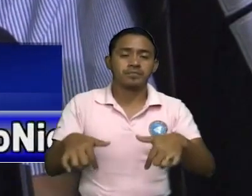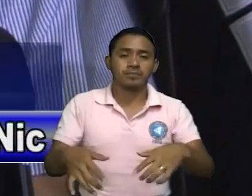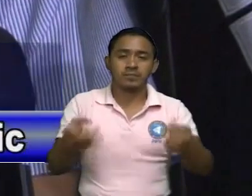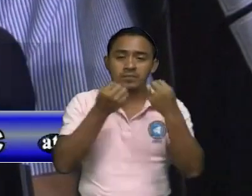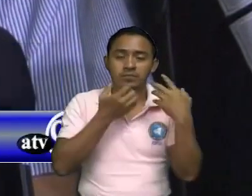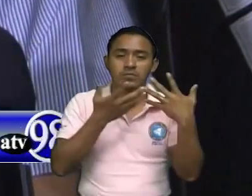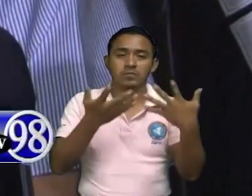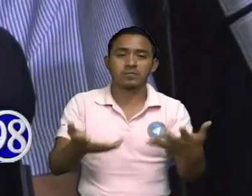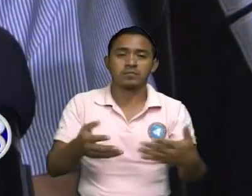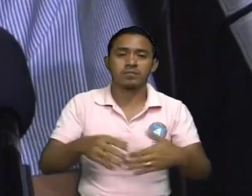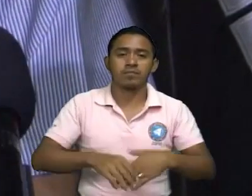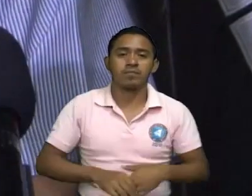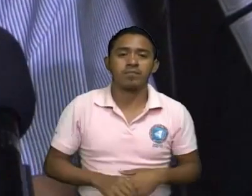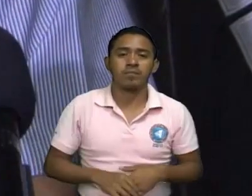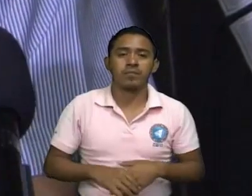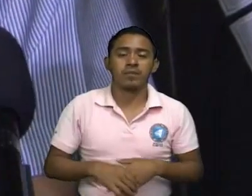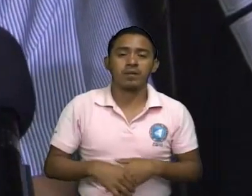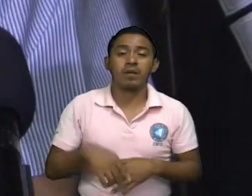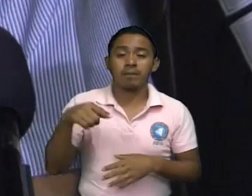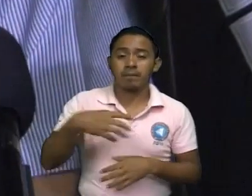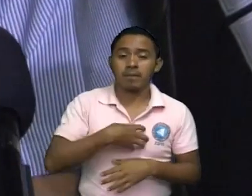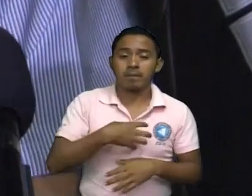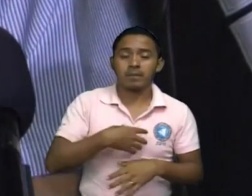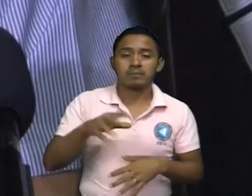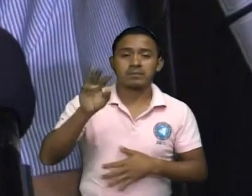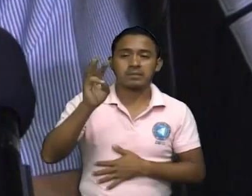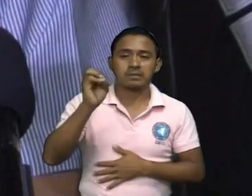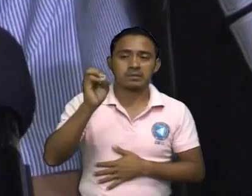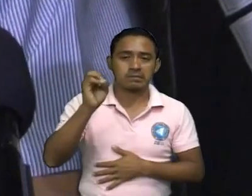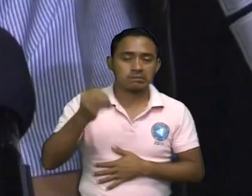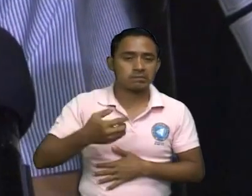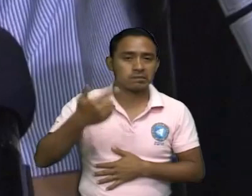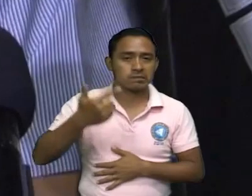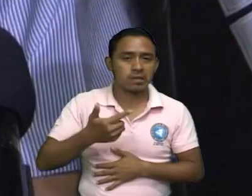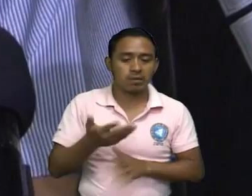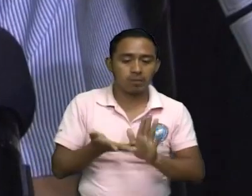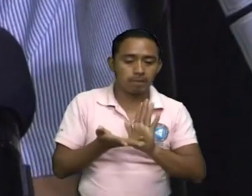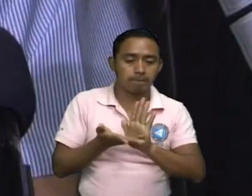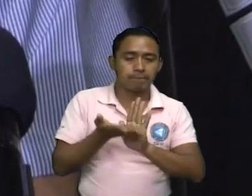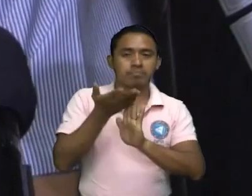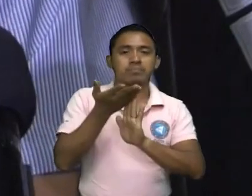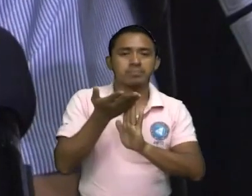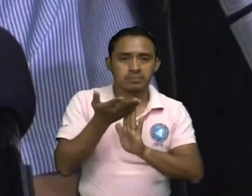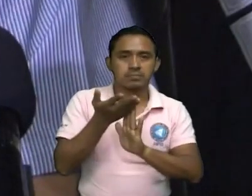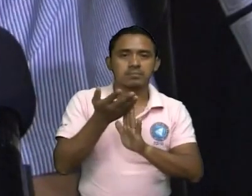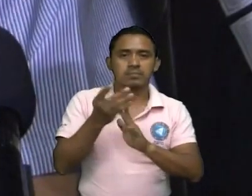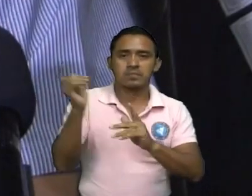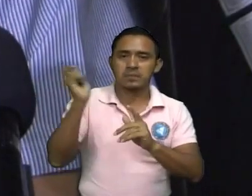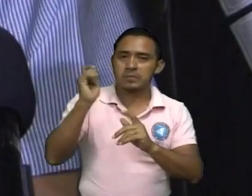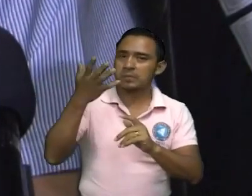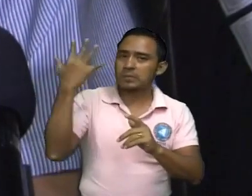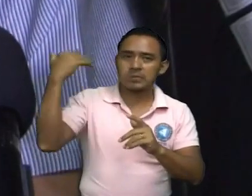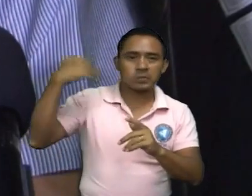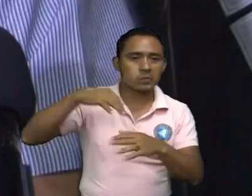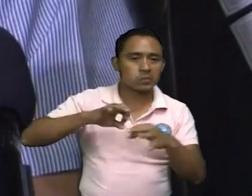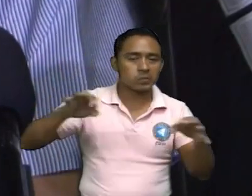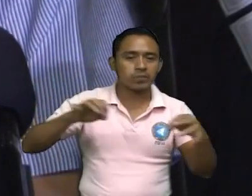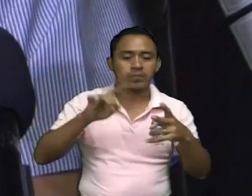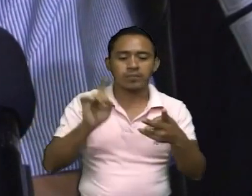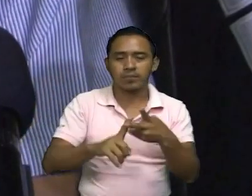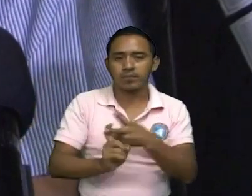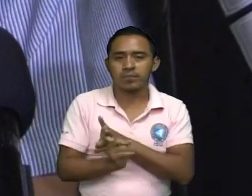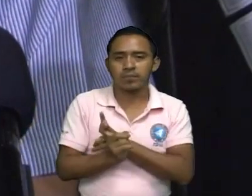Y reportó la estación de Jinotega 30 grados, es decir, superó, pues, por supuesto, su norma, al igual que